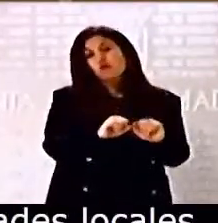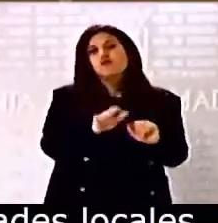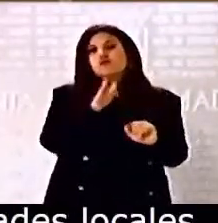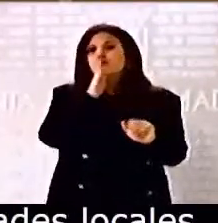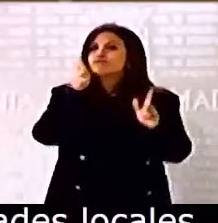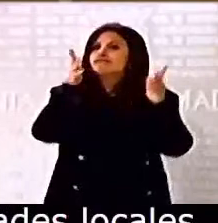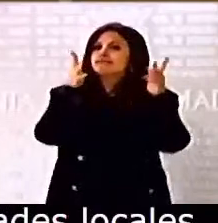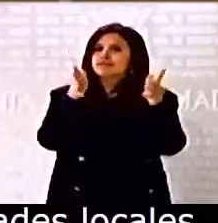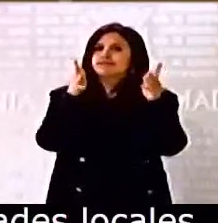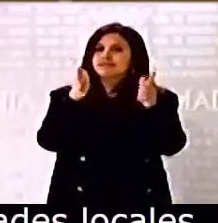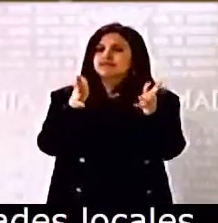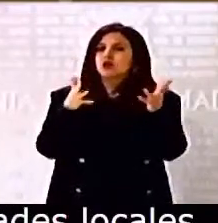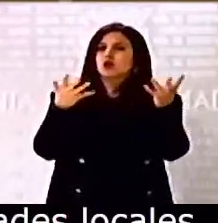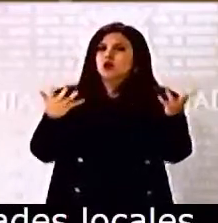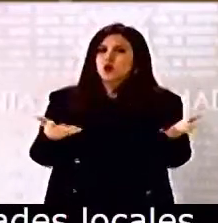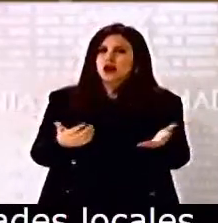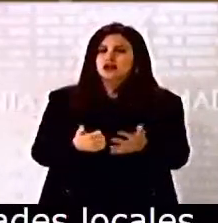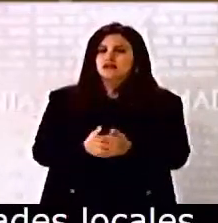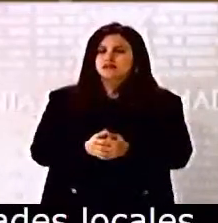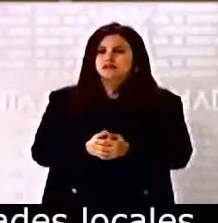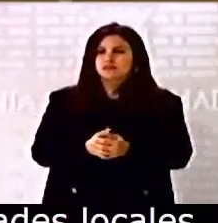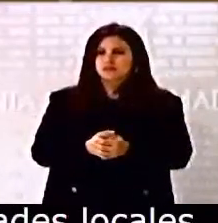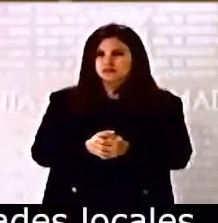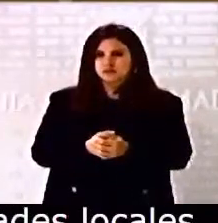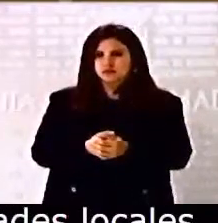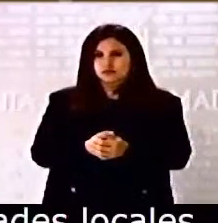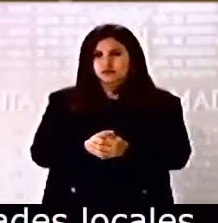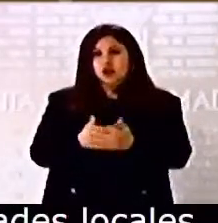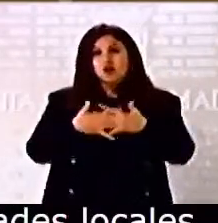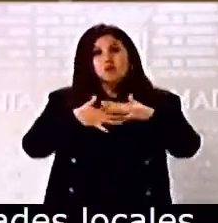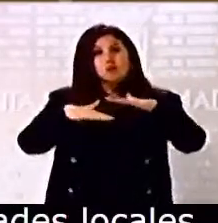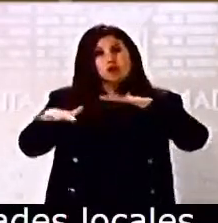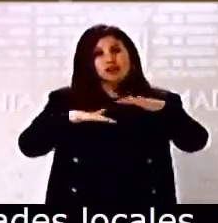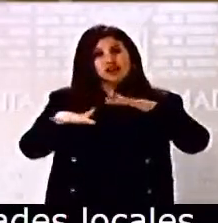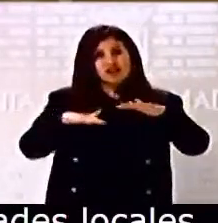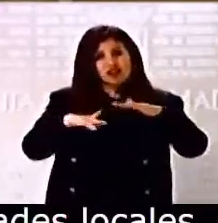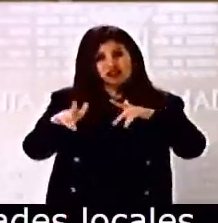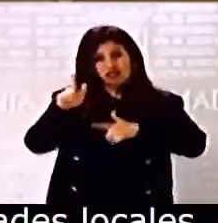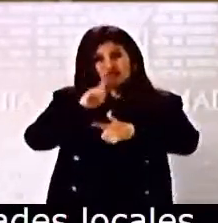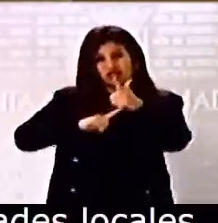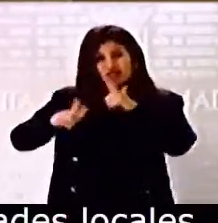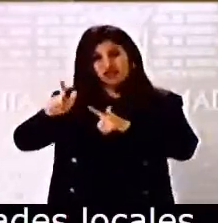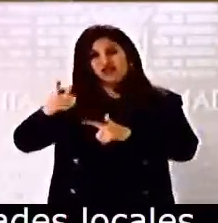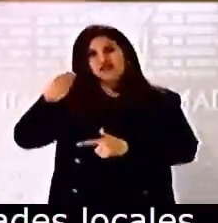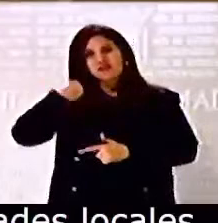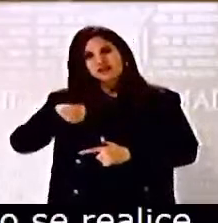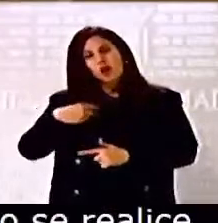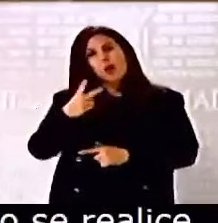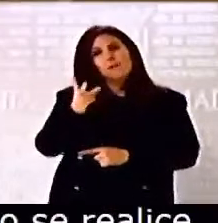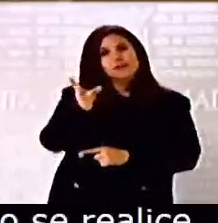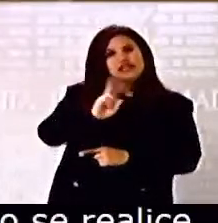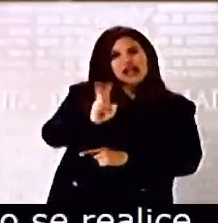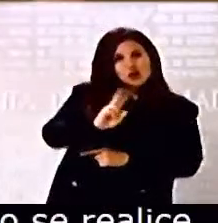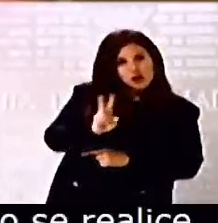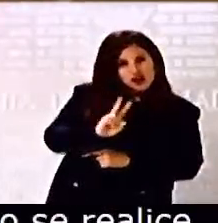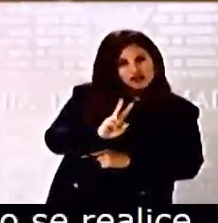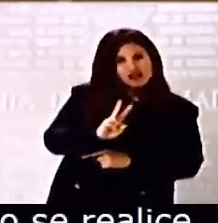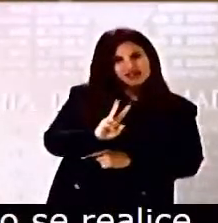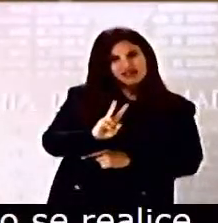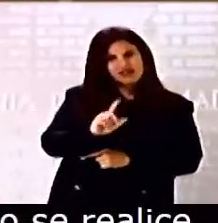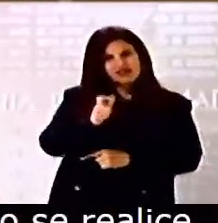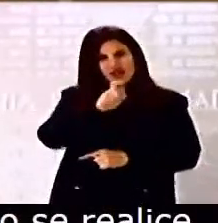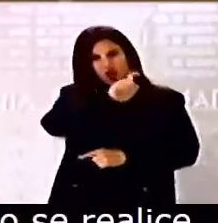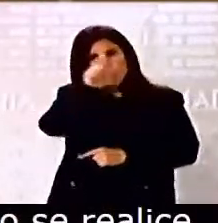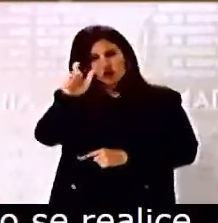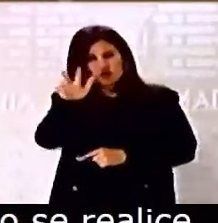que no se permita o no se realice movilidad entre Villanueva de la Serena y las